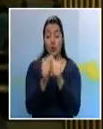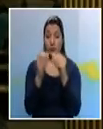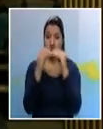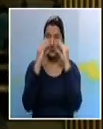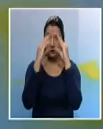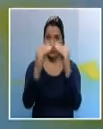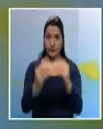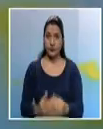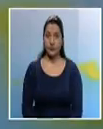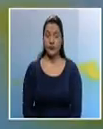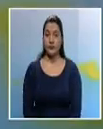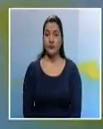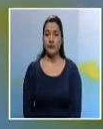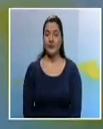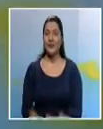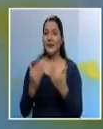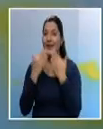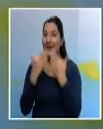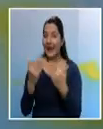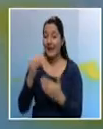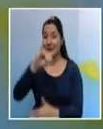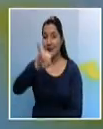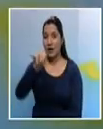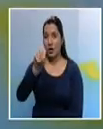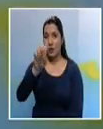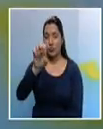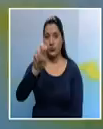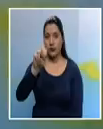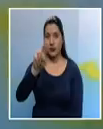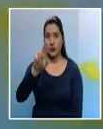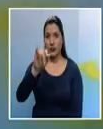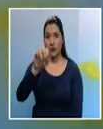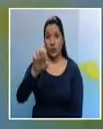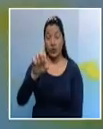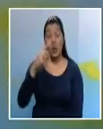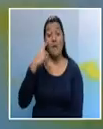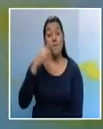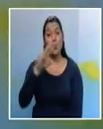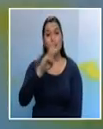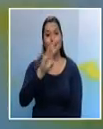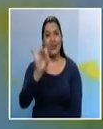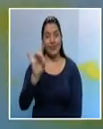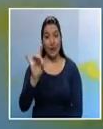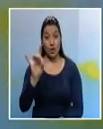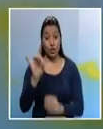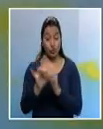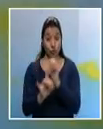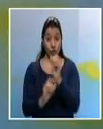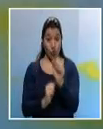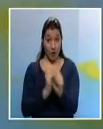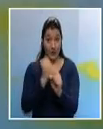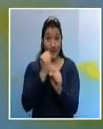estudio. Gracias, José Enrique. En el marco del 68 aniversario de la abolición del ejército, el conjunto escultórico de